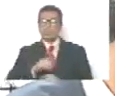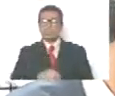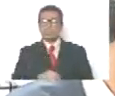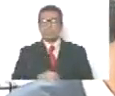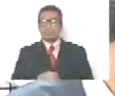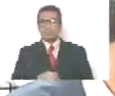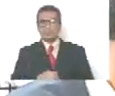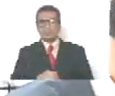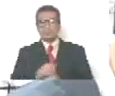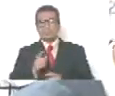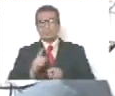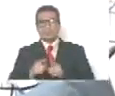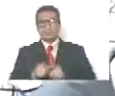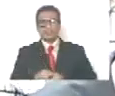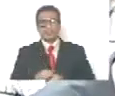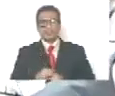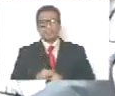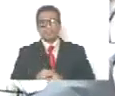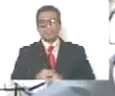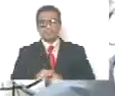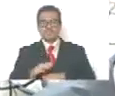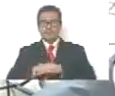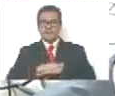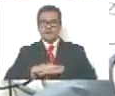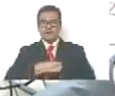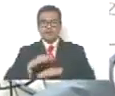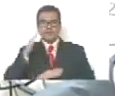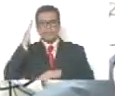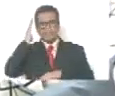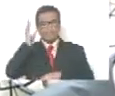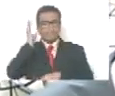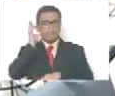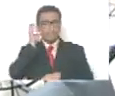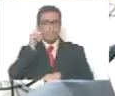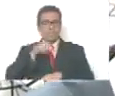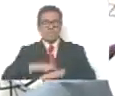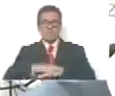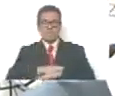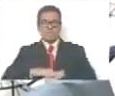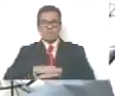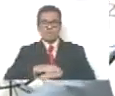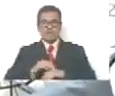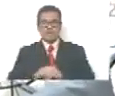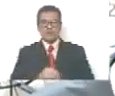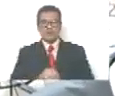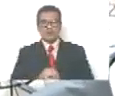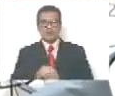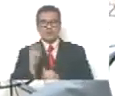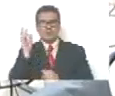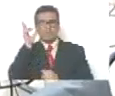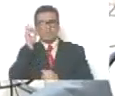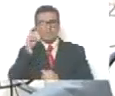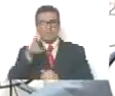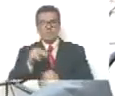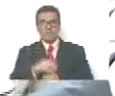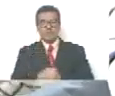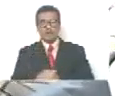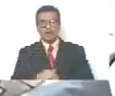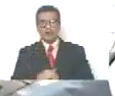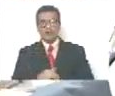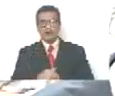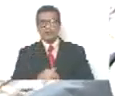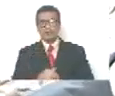reivindiquemos a Prieto, lo iremos anunciando en las próximas horas. Yo quiero, no puedo finalizar este pequeño derecho de palabra y rendirle